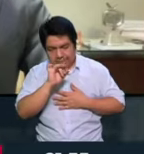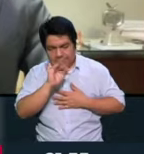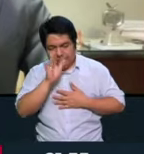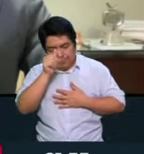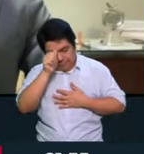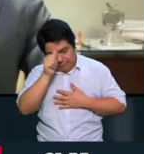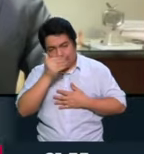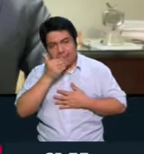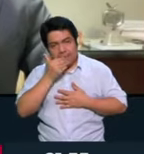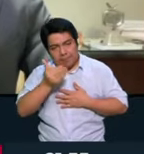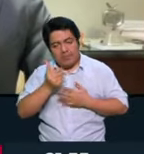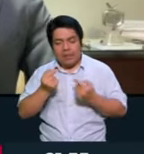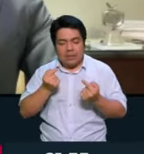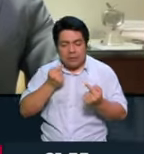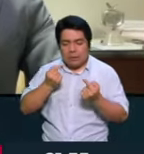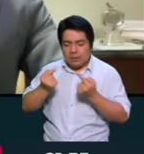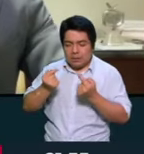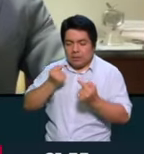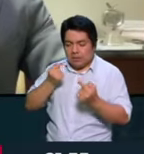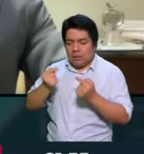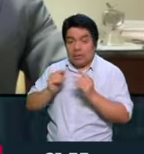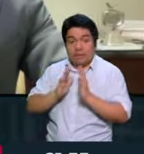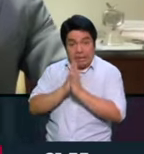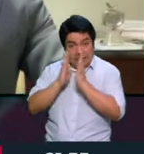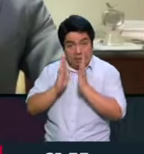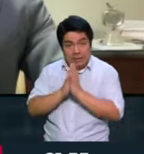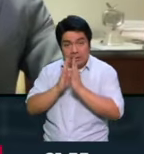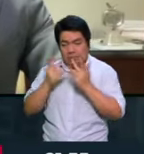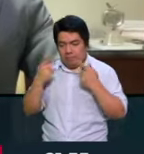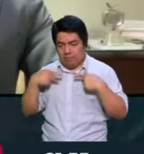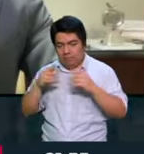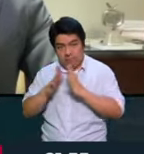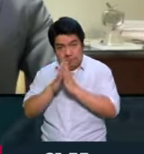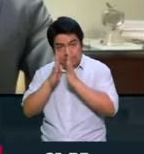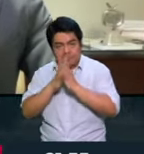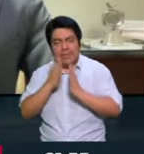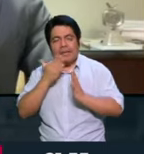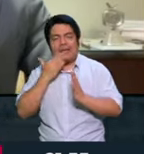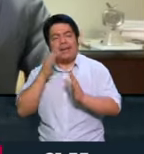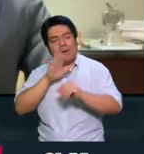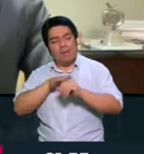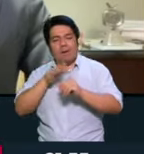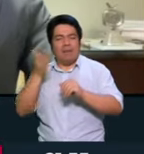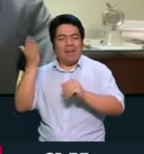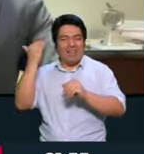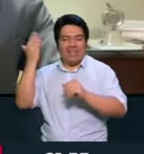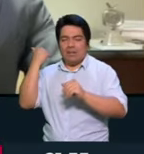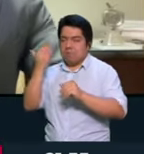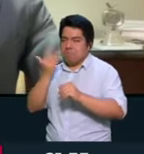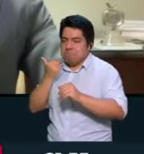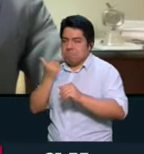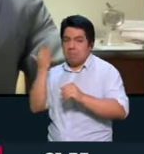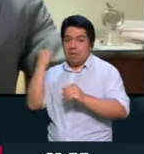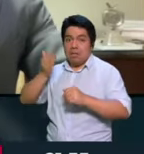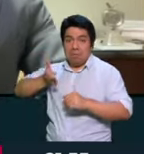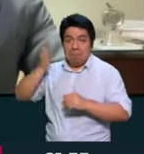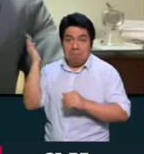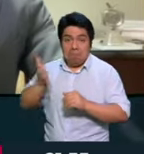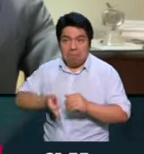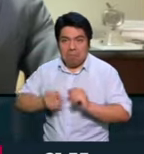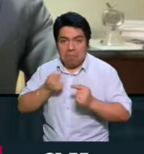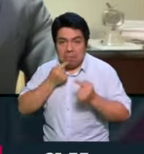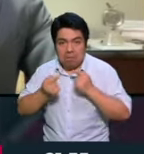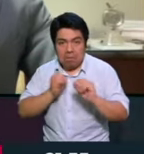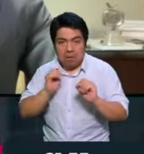parte de un diagnóstico de una democracia en crecimiento y con más alcances que en años anteriores, porque antes se aprobaban las reformas y no se